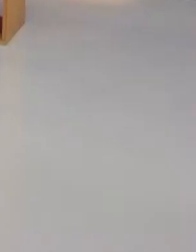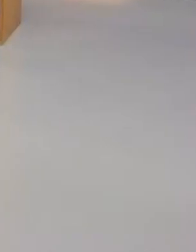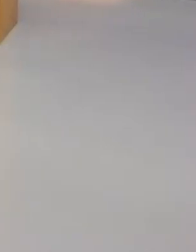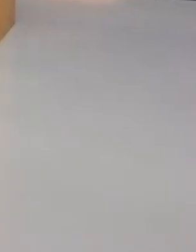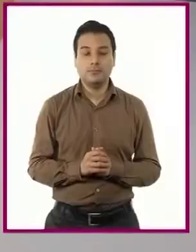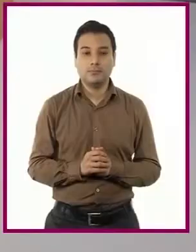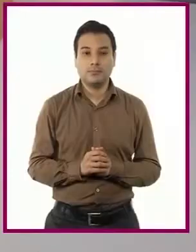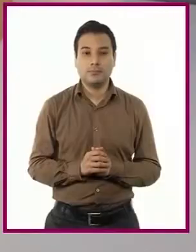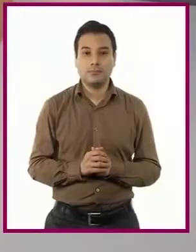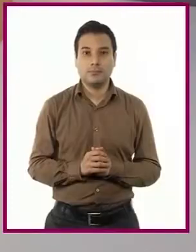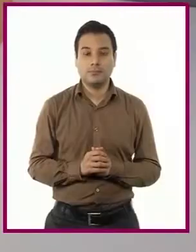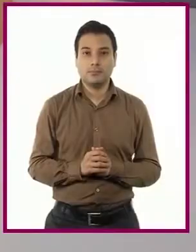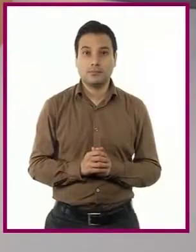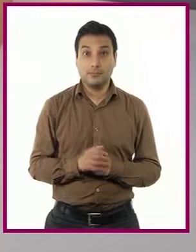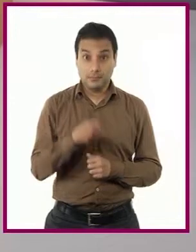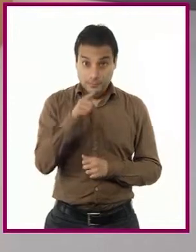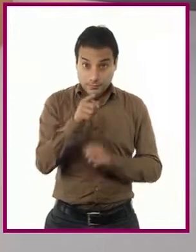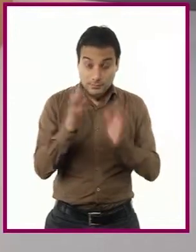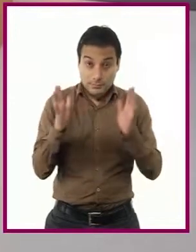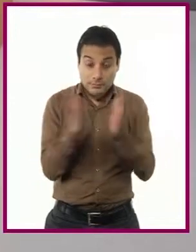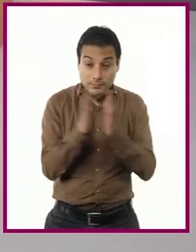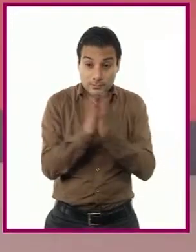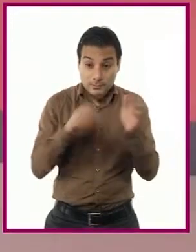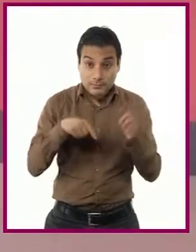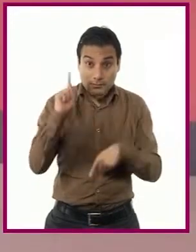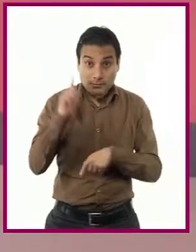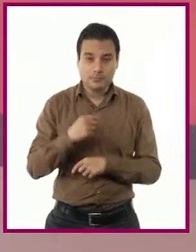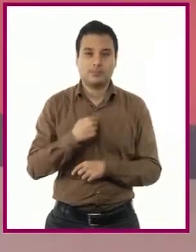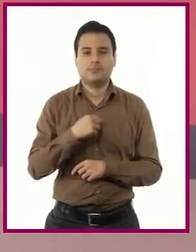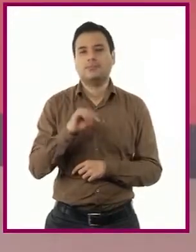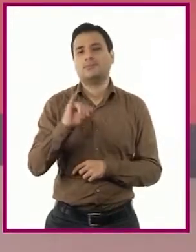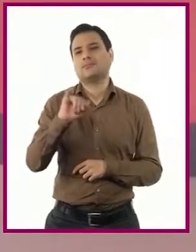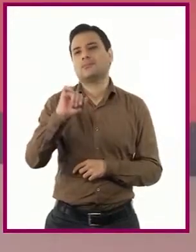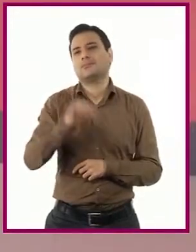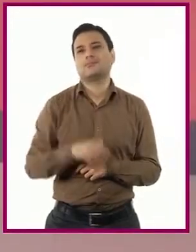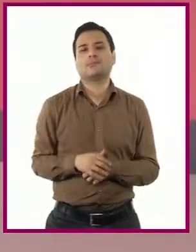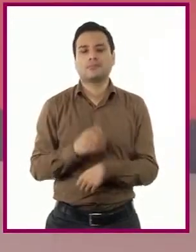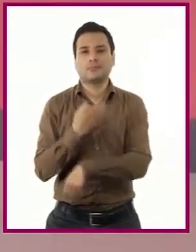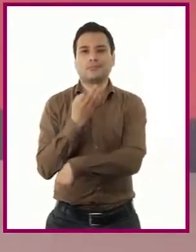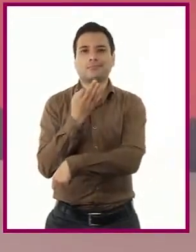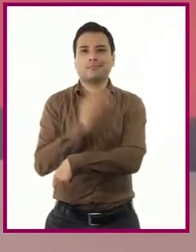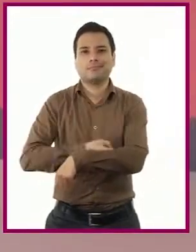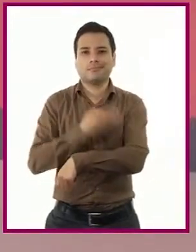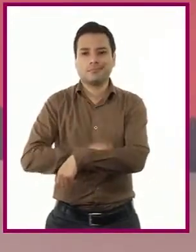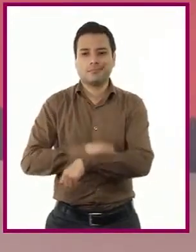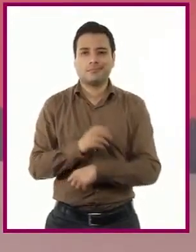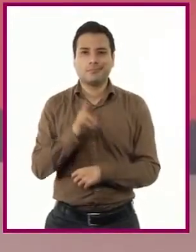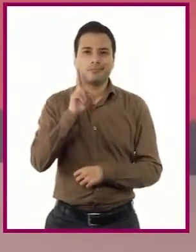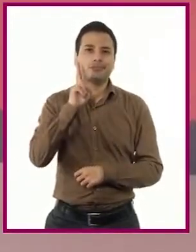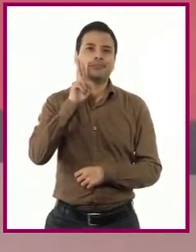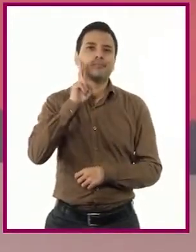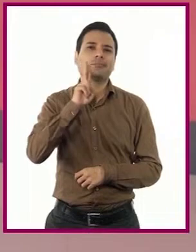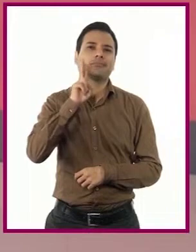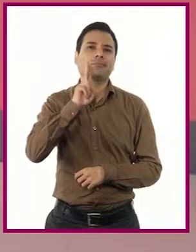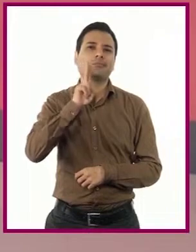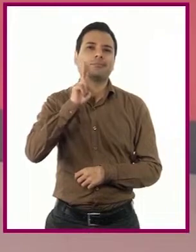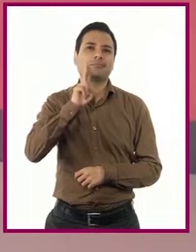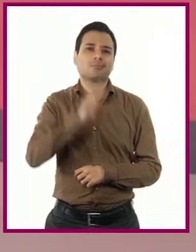¿Vas a jugar un partido de fútbol, Enrique? Así es, profesor. Por la tarde seremos campeones si el árbitro no está a favor del otro equipo.